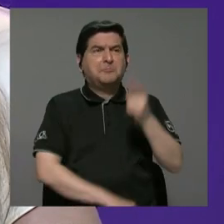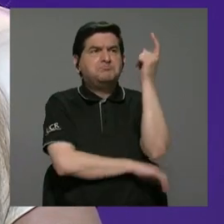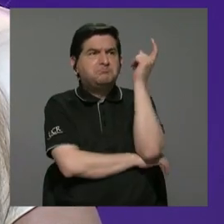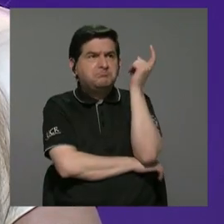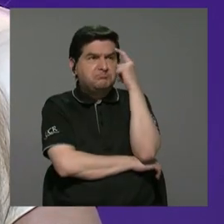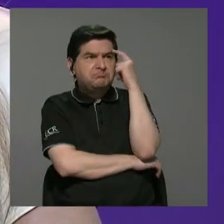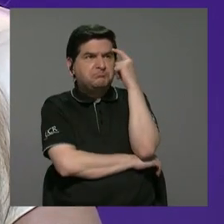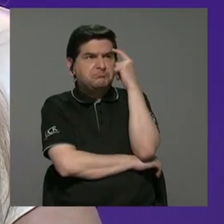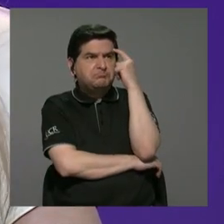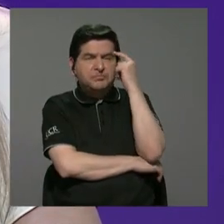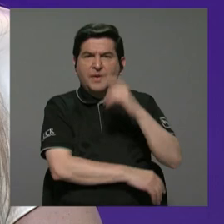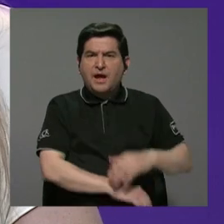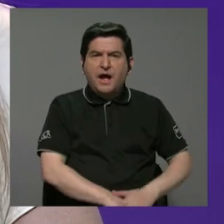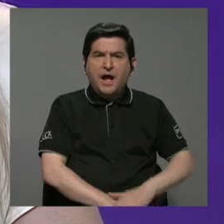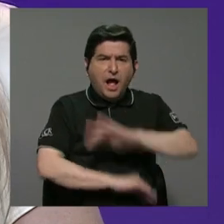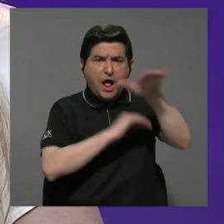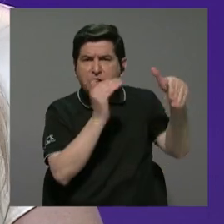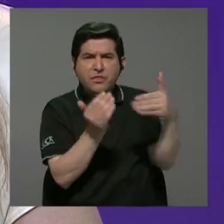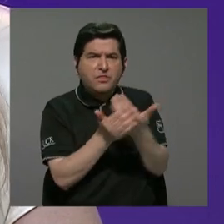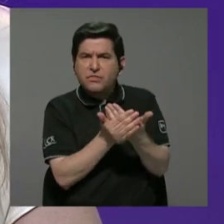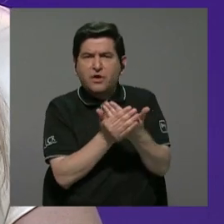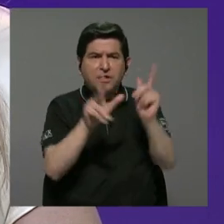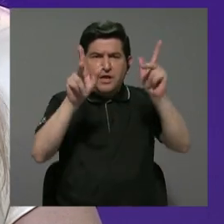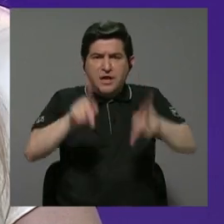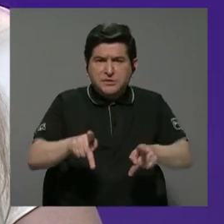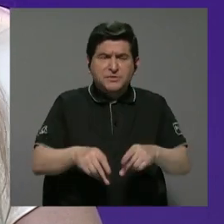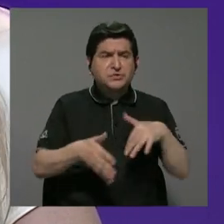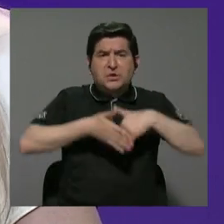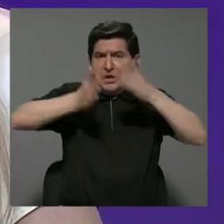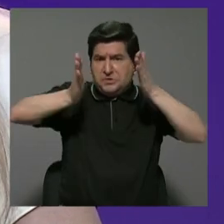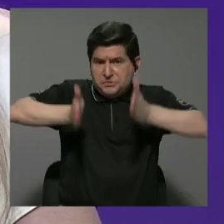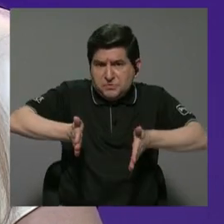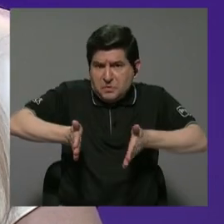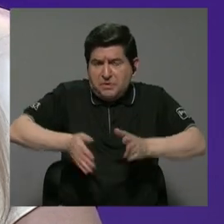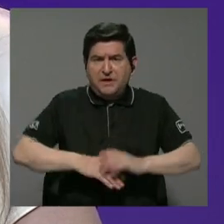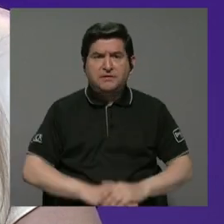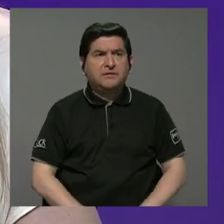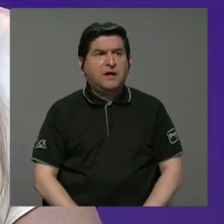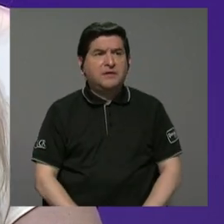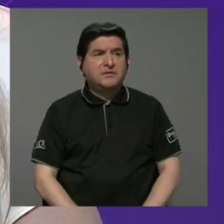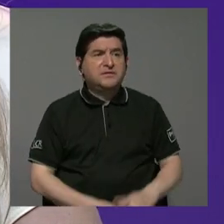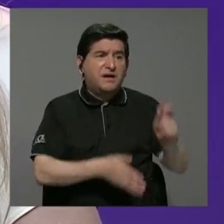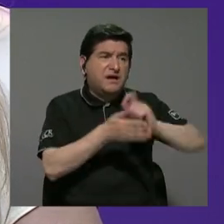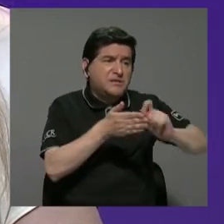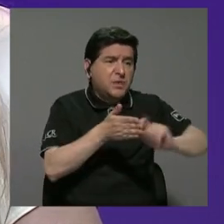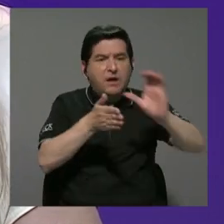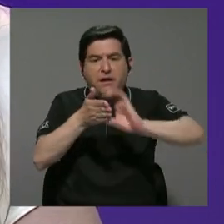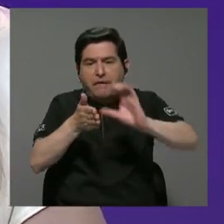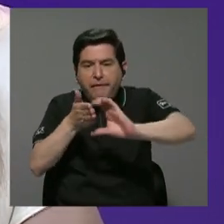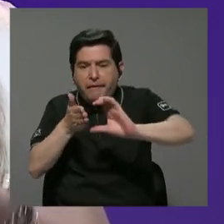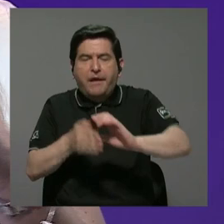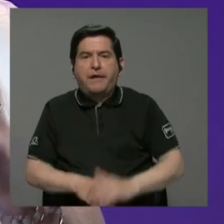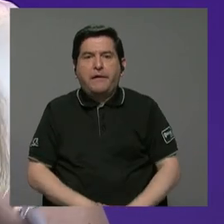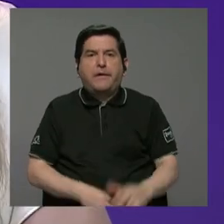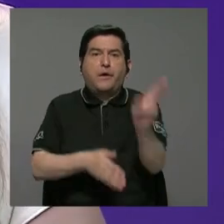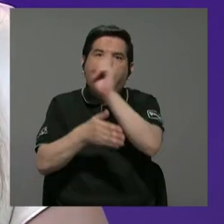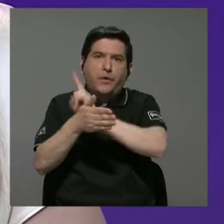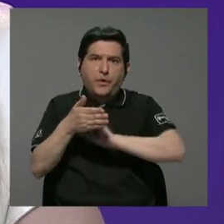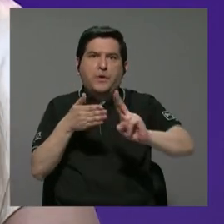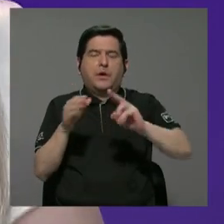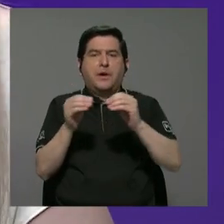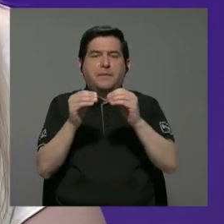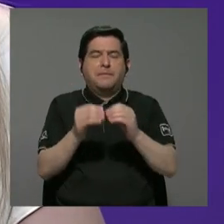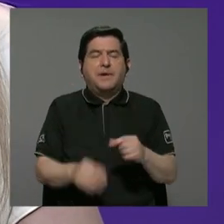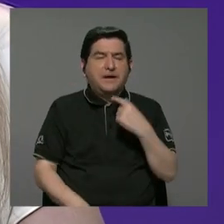plantear que todas, digamos, las personas que son estudiantes de primaria, secundaria, bueno, la universitaria, que es la que